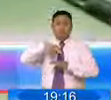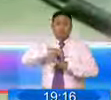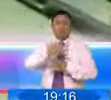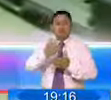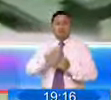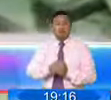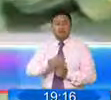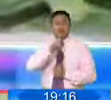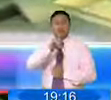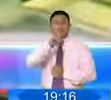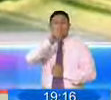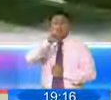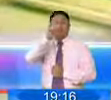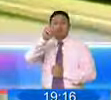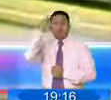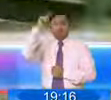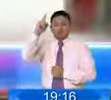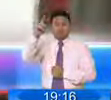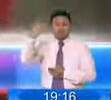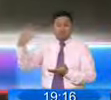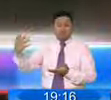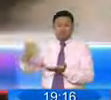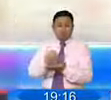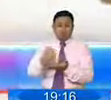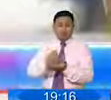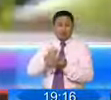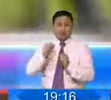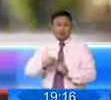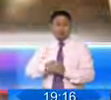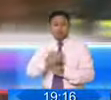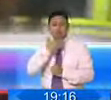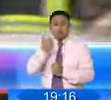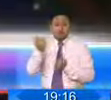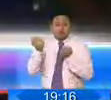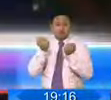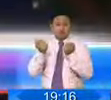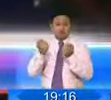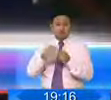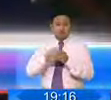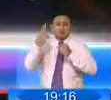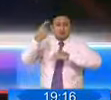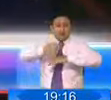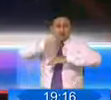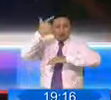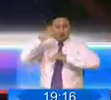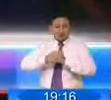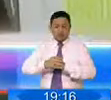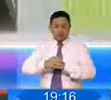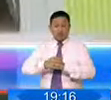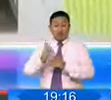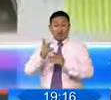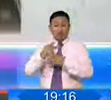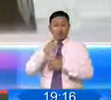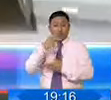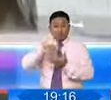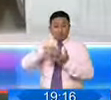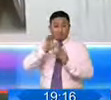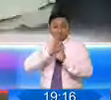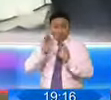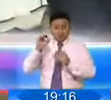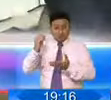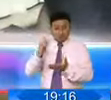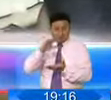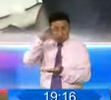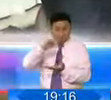recaudar 121 millones de dólares anuales para mejorar el control aduanero y enfrentar el contrabando. La demanda en contra de esta